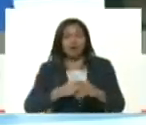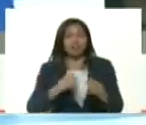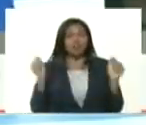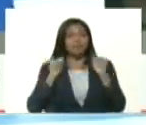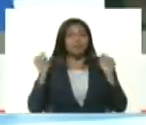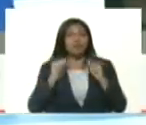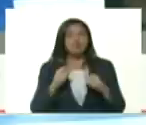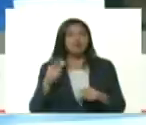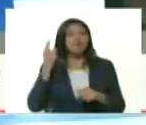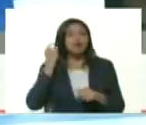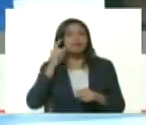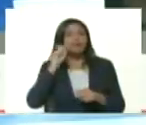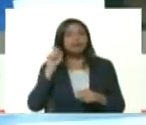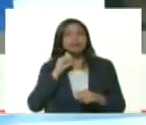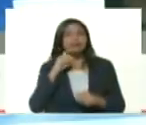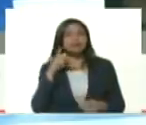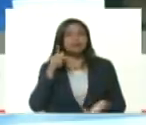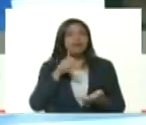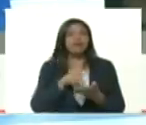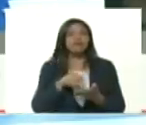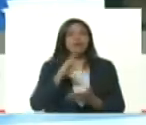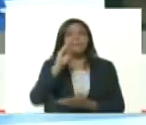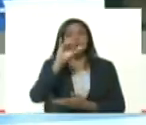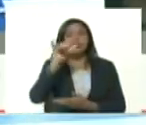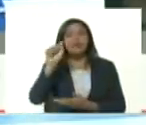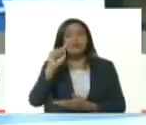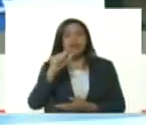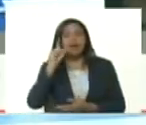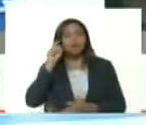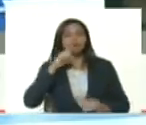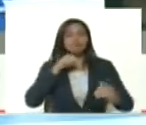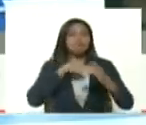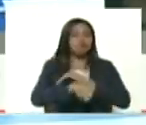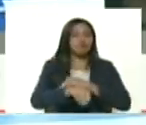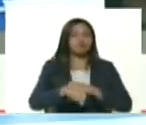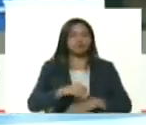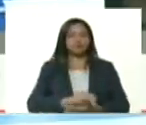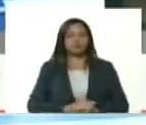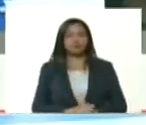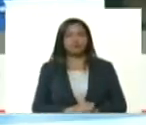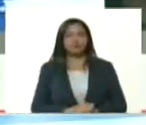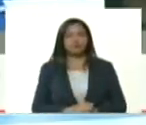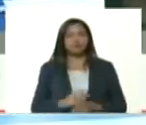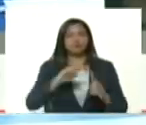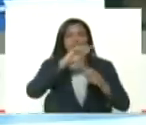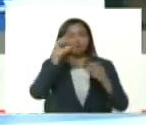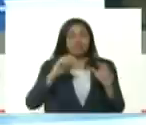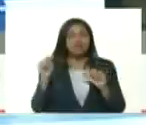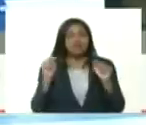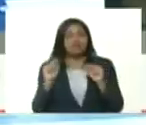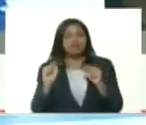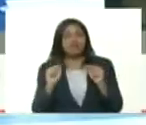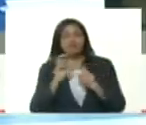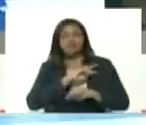una mujer embarazada ya llegando a Boyacá parió. Pasó el páramo de Pisba,